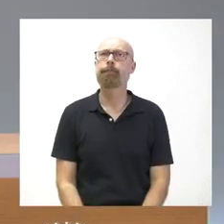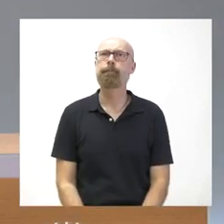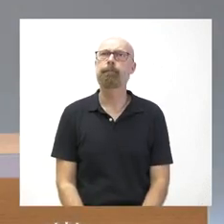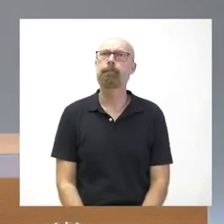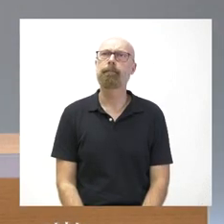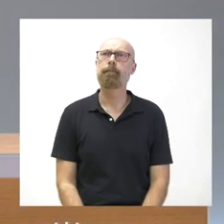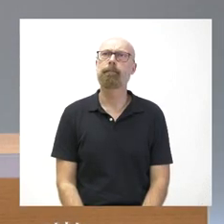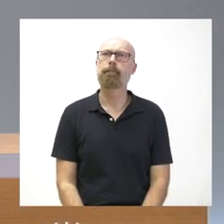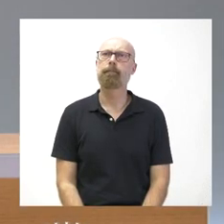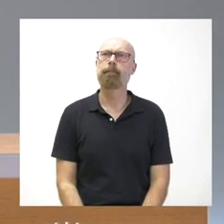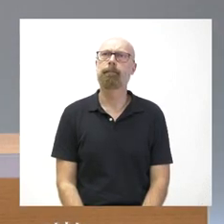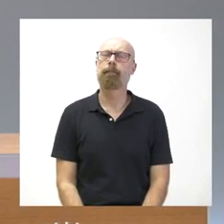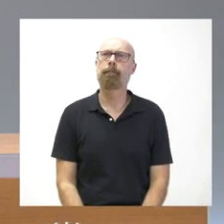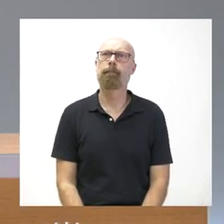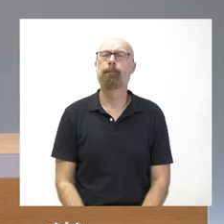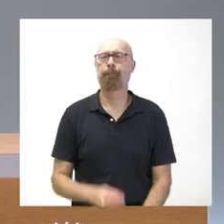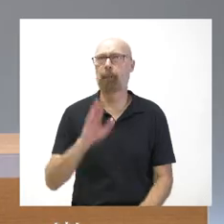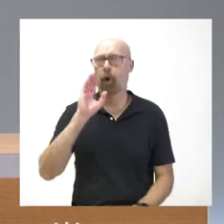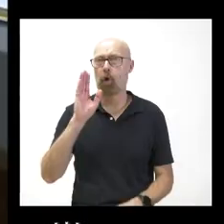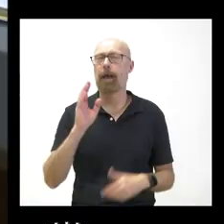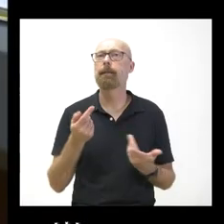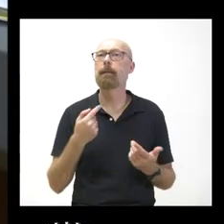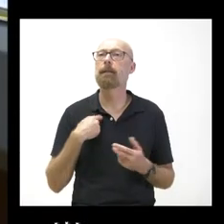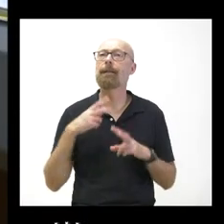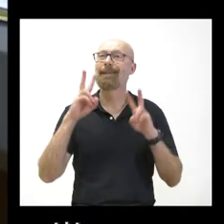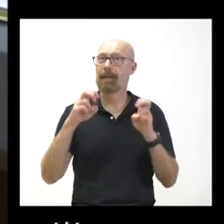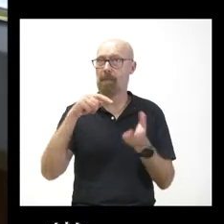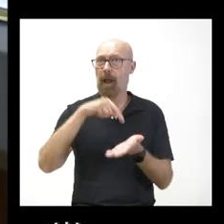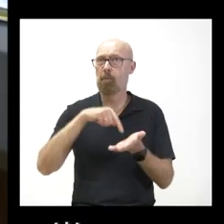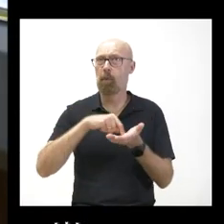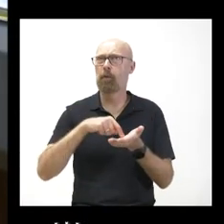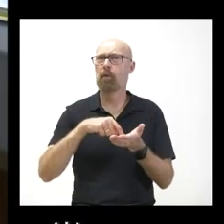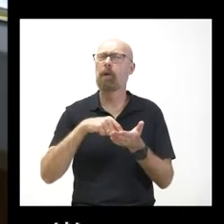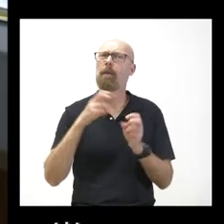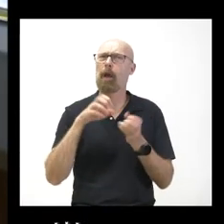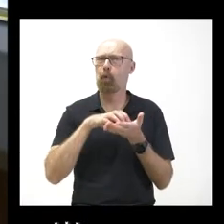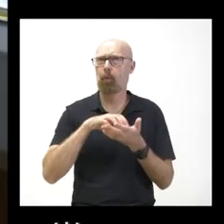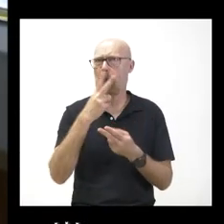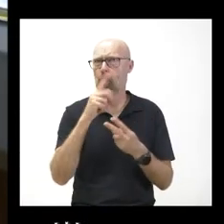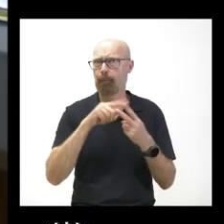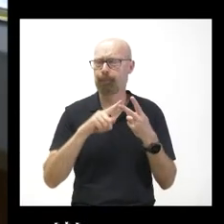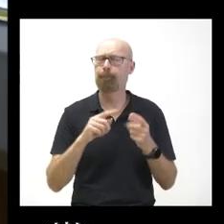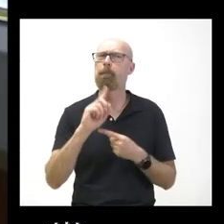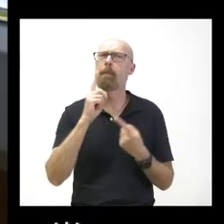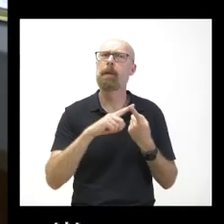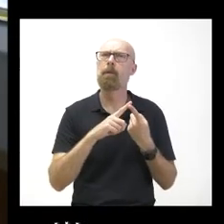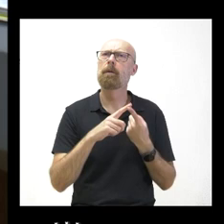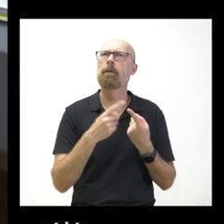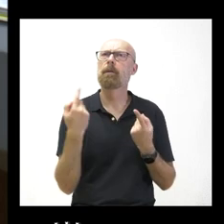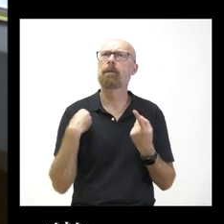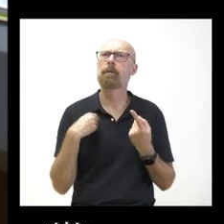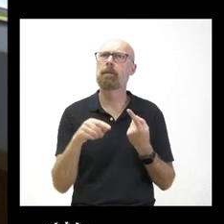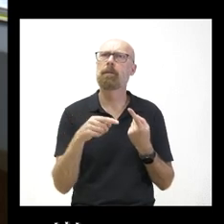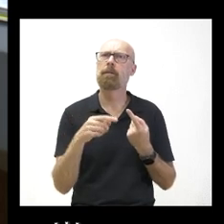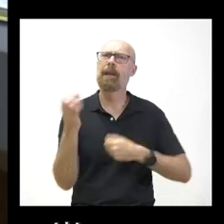iniciativa Hola buenas e sobre el tema de impuestos Me gustaría ver si me podido aclarar un par de dudas eh la primera Cuánto se va a dejar de